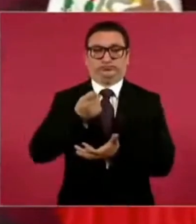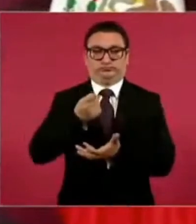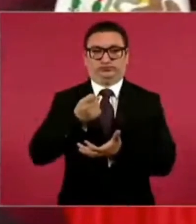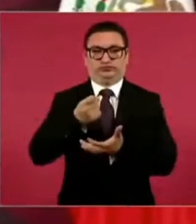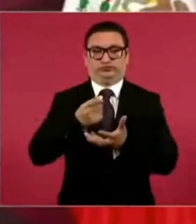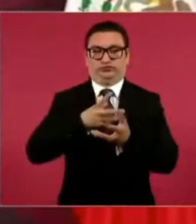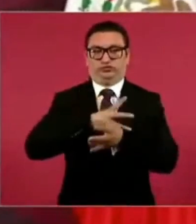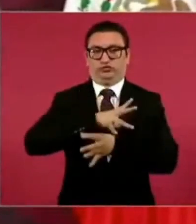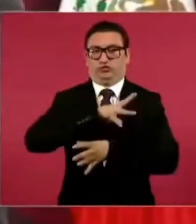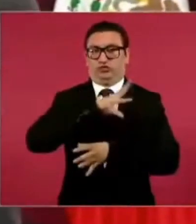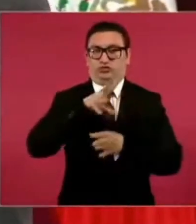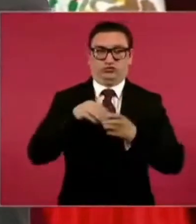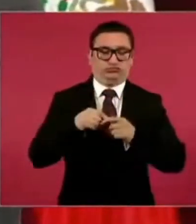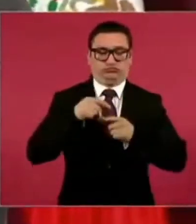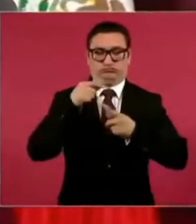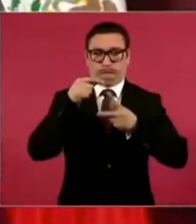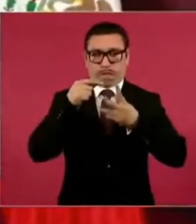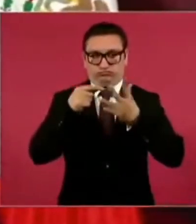integrado?